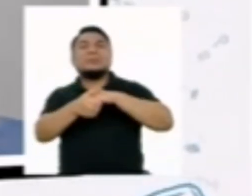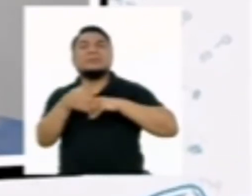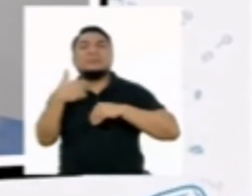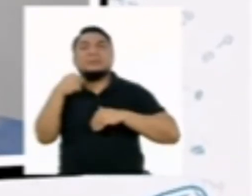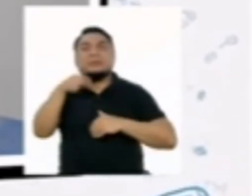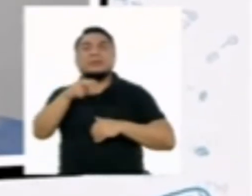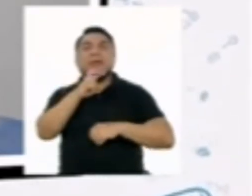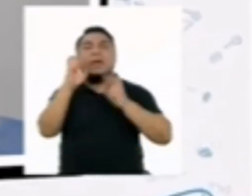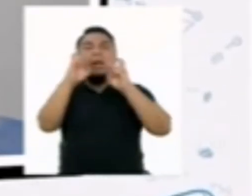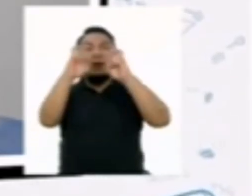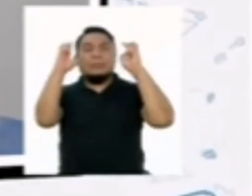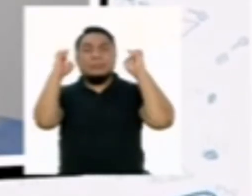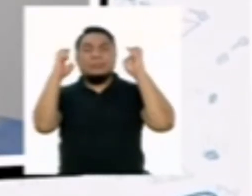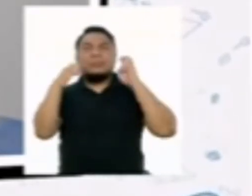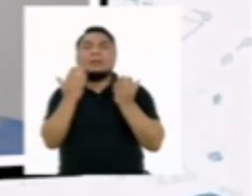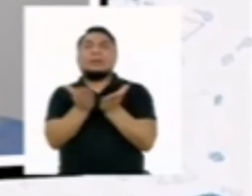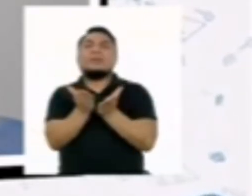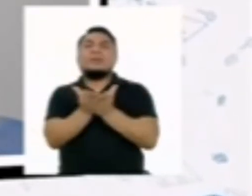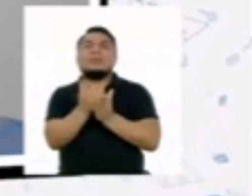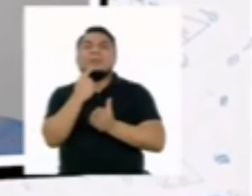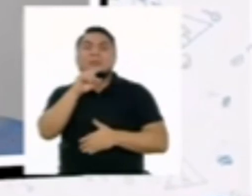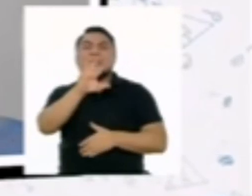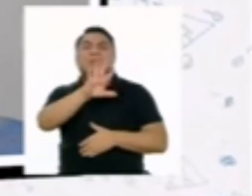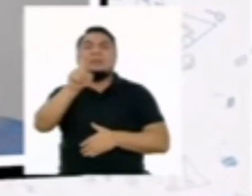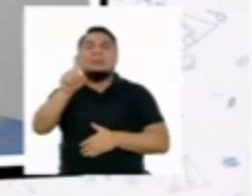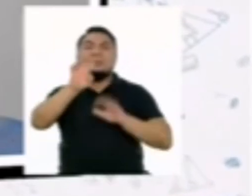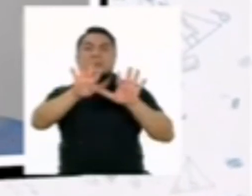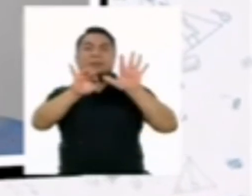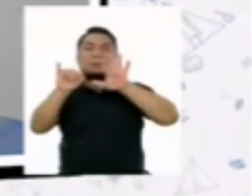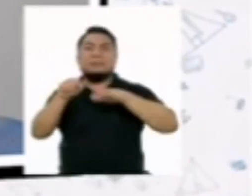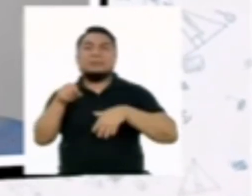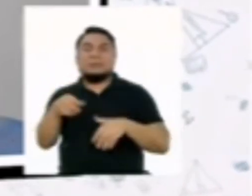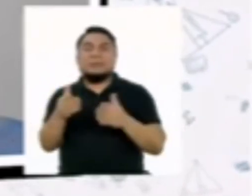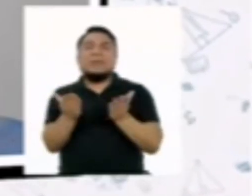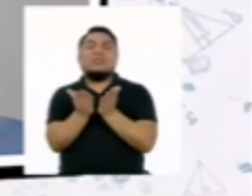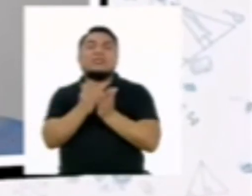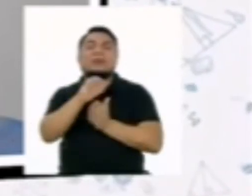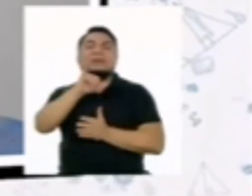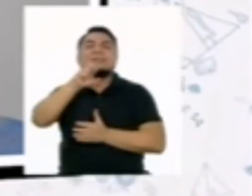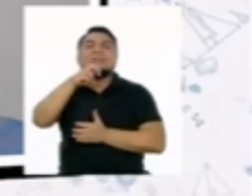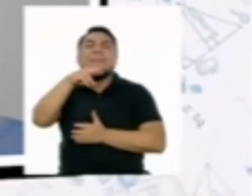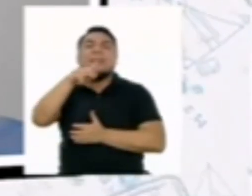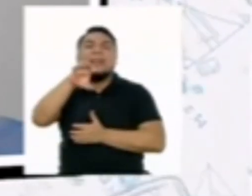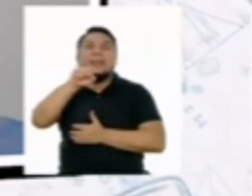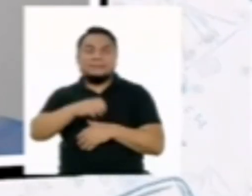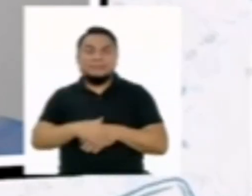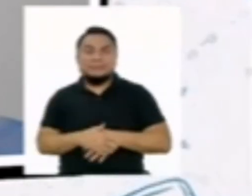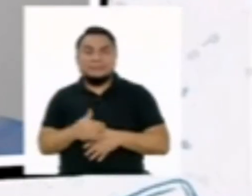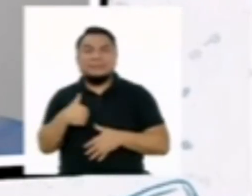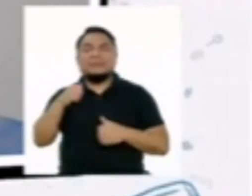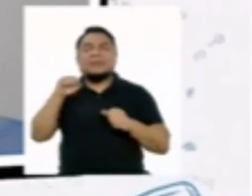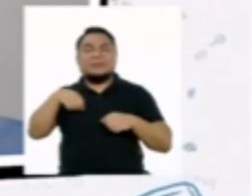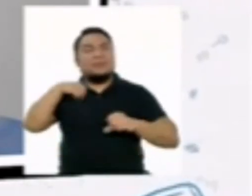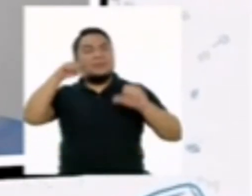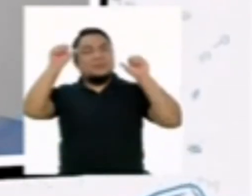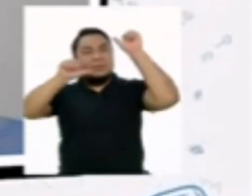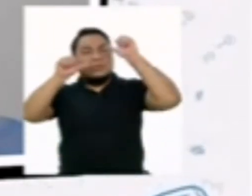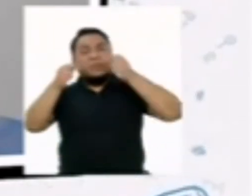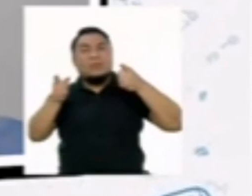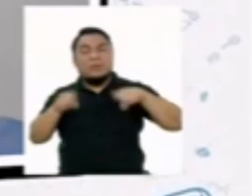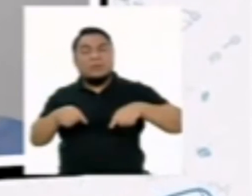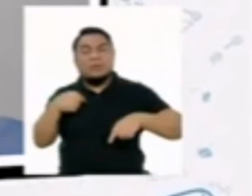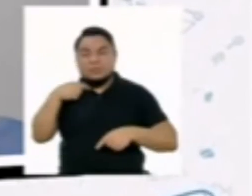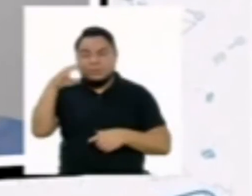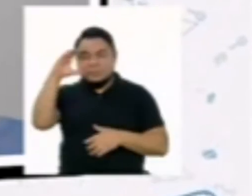mi promo de la institución educativa 5126 Los Jazmines. Ahora sí, tengo una duda. Cuando